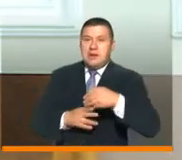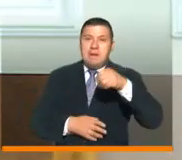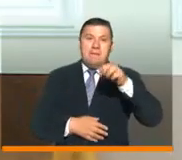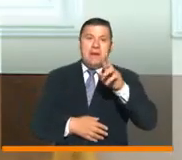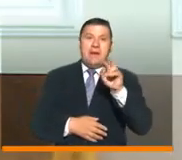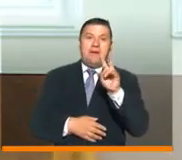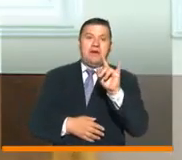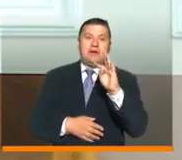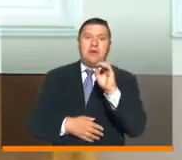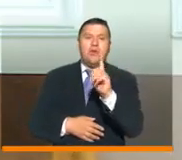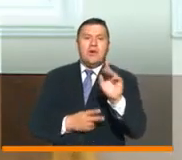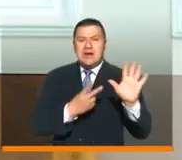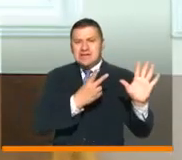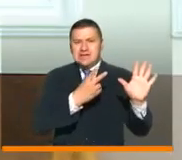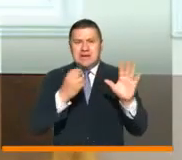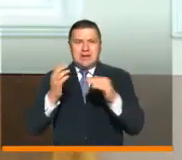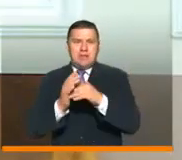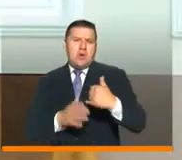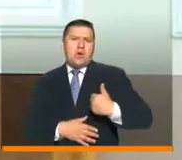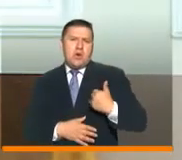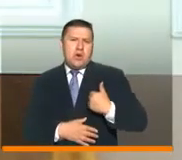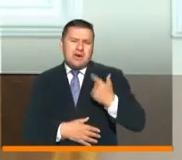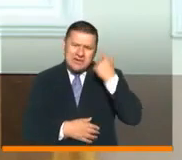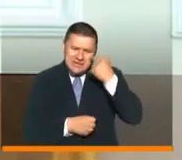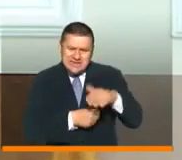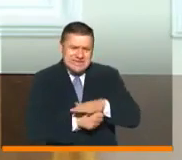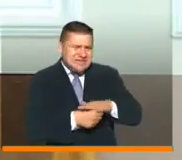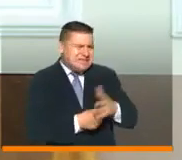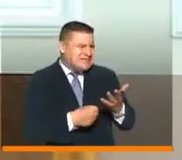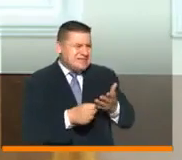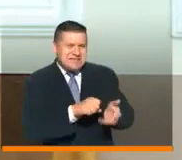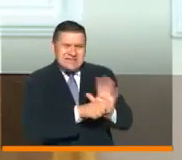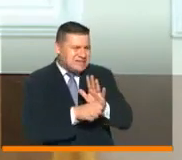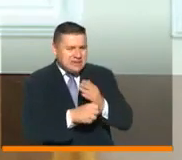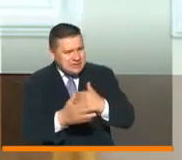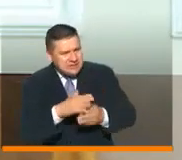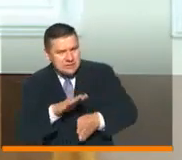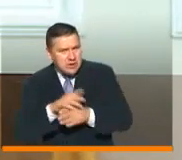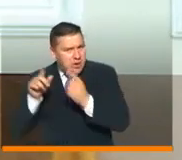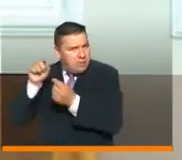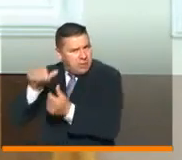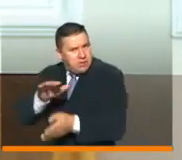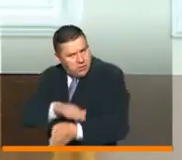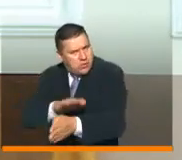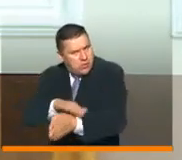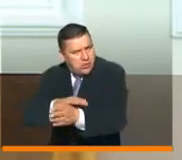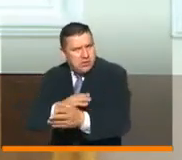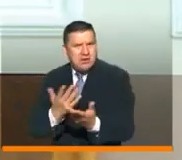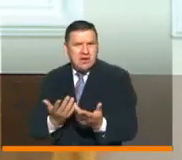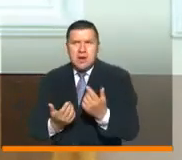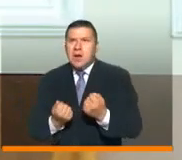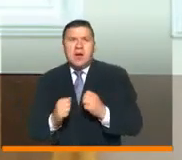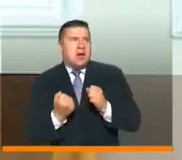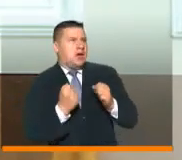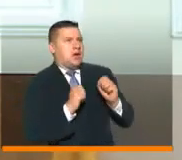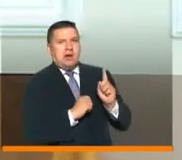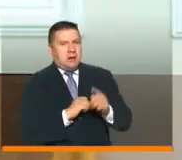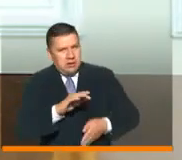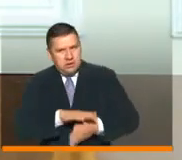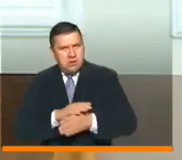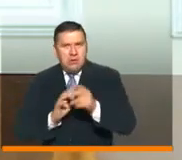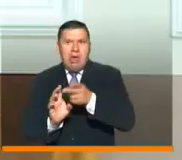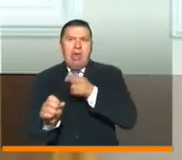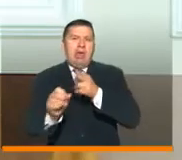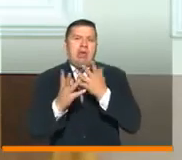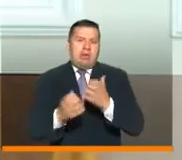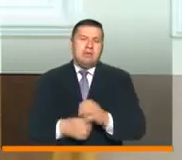Victoria. 700,000 jóvenes que en medio de esta pandemia han recibido esta ayuda económica para no tener que vivir ese dolor de la